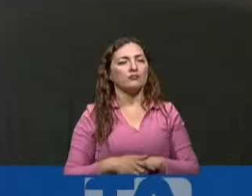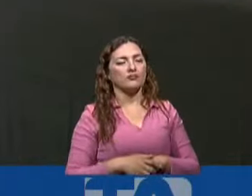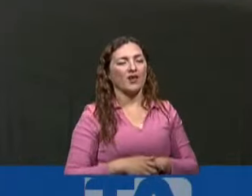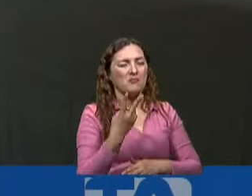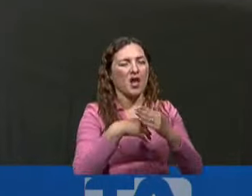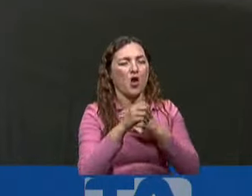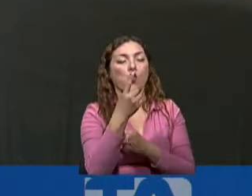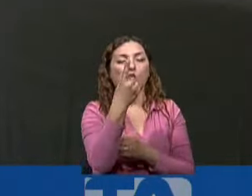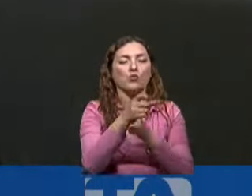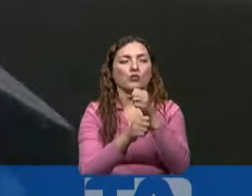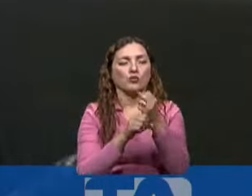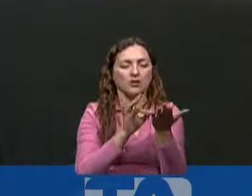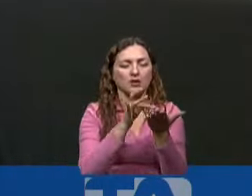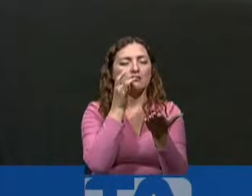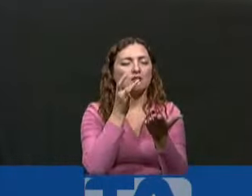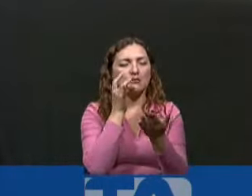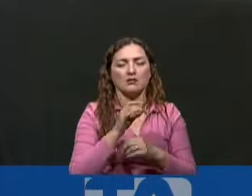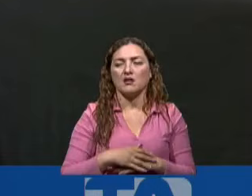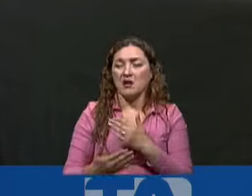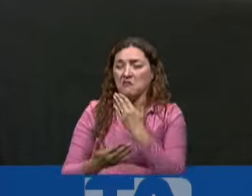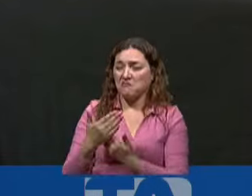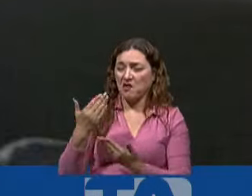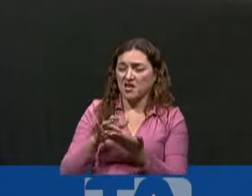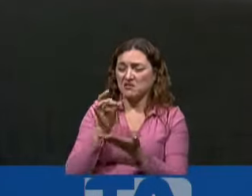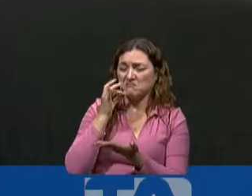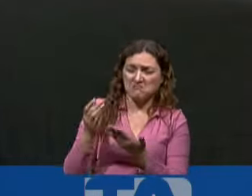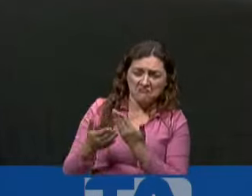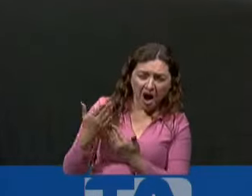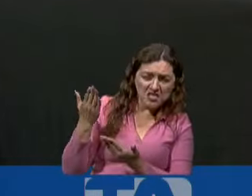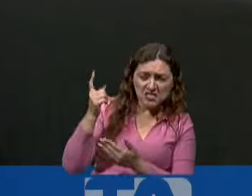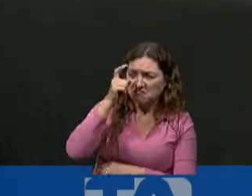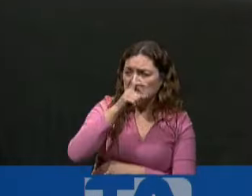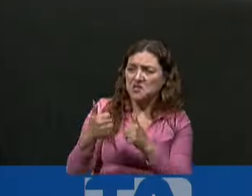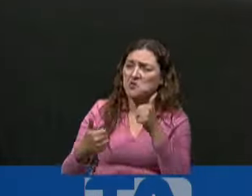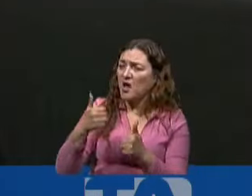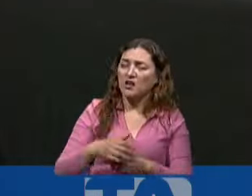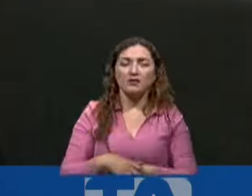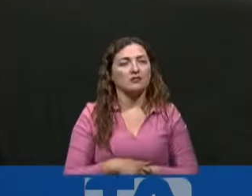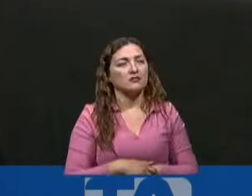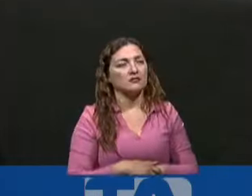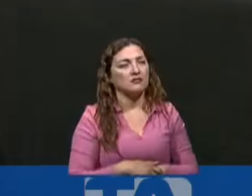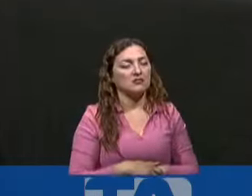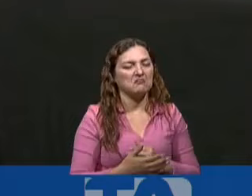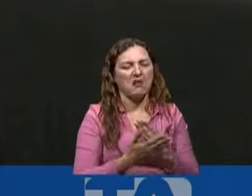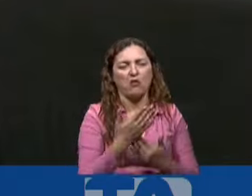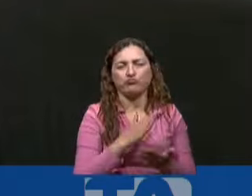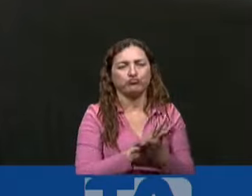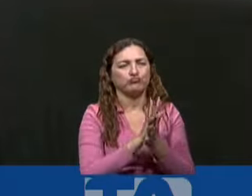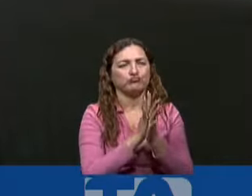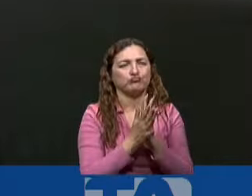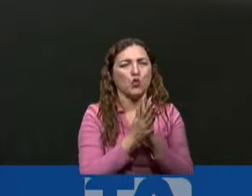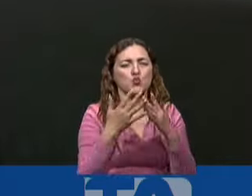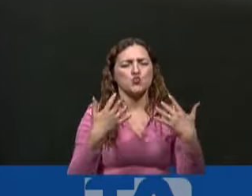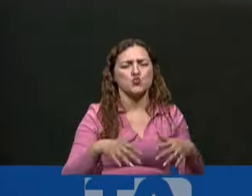1 año recibiendo el Emicizumab. ¿Qué tan fácil es el acceso a este medicamento? La verdad no es nada fácil, sí es una